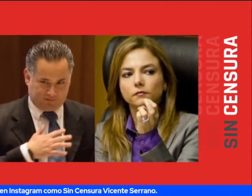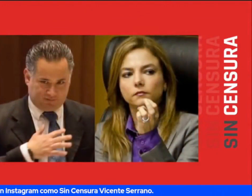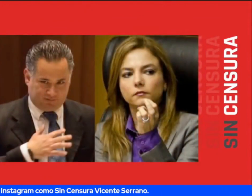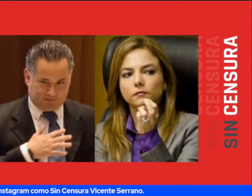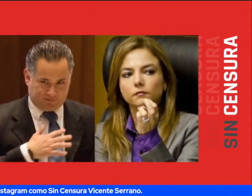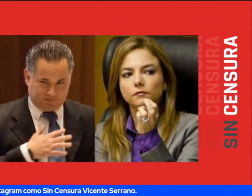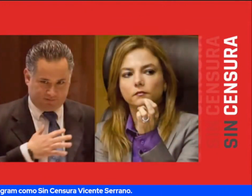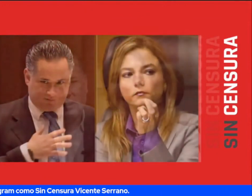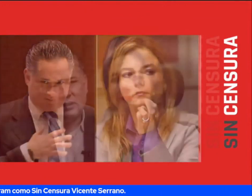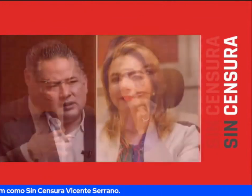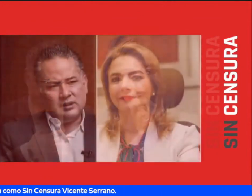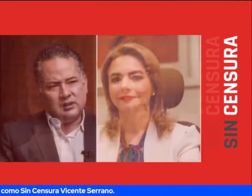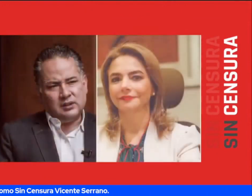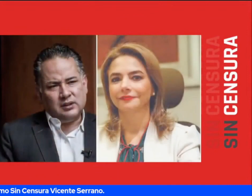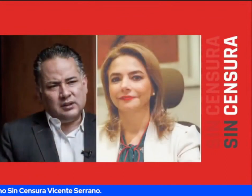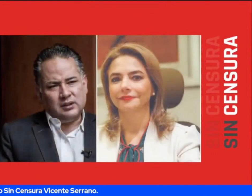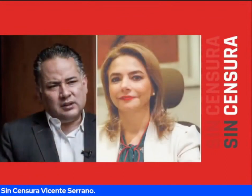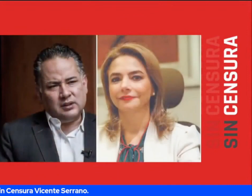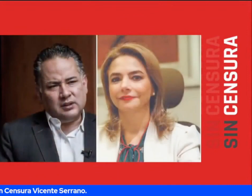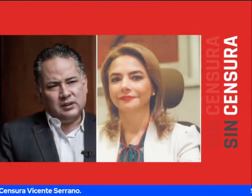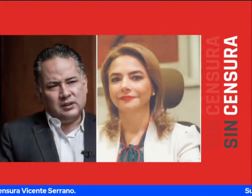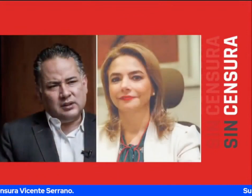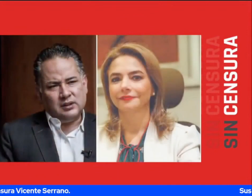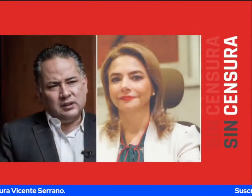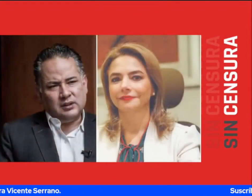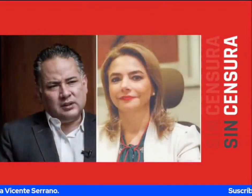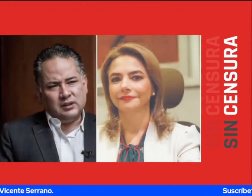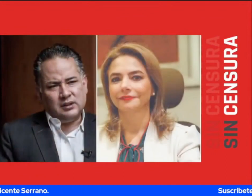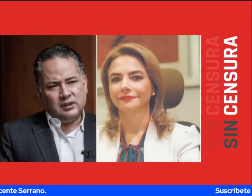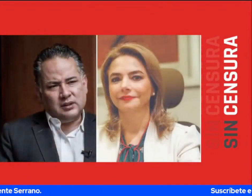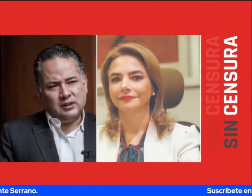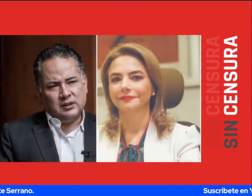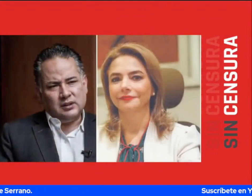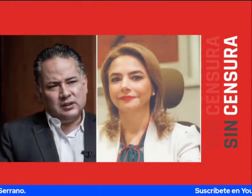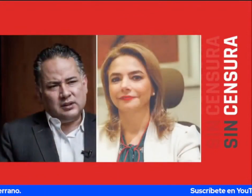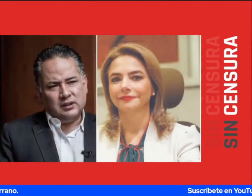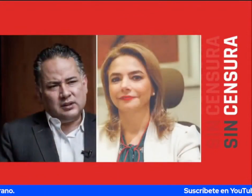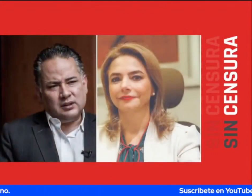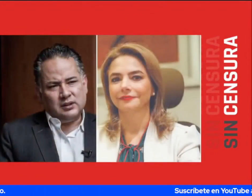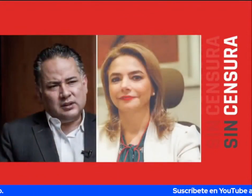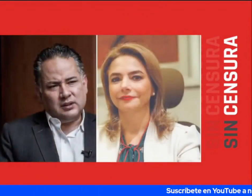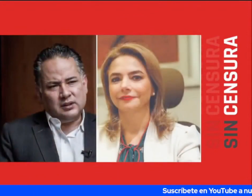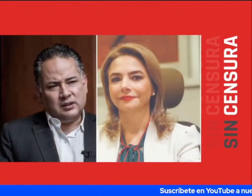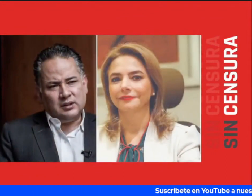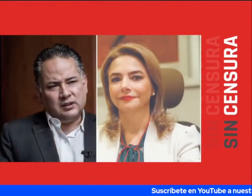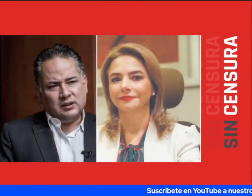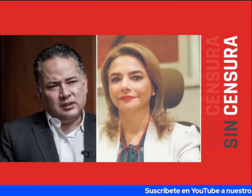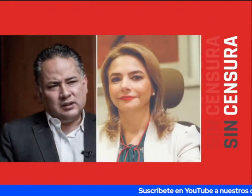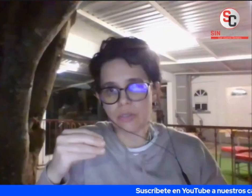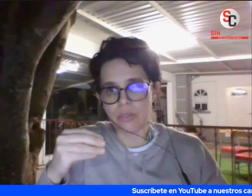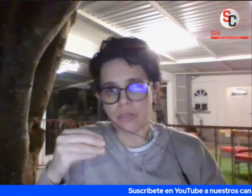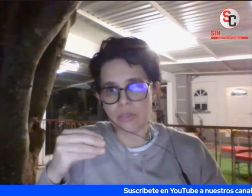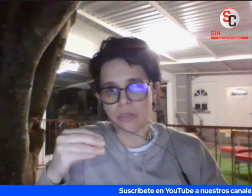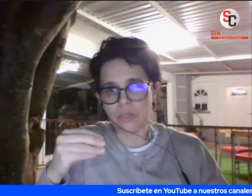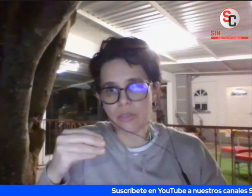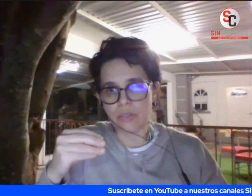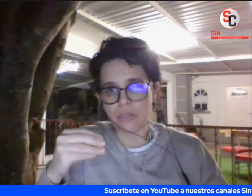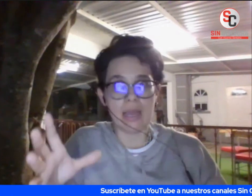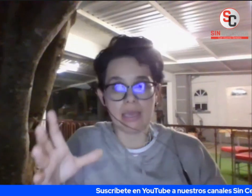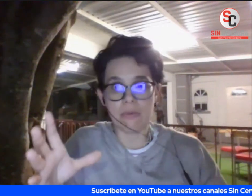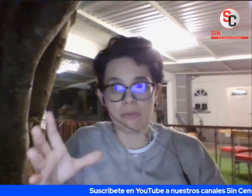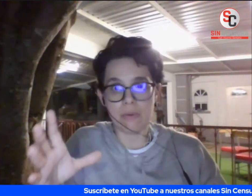aspiración para otras y otros políticos que en esta ocasión, al revés, está siendo señalado para que